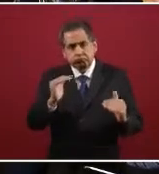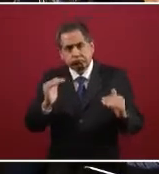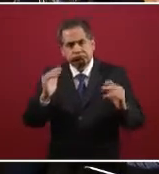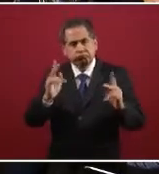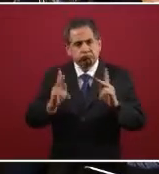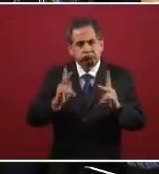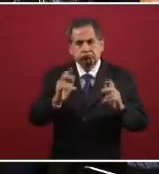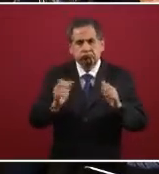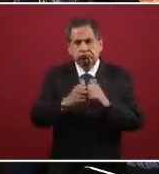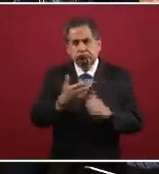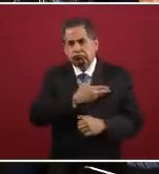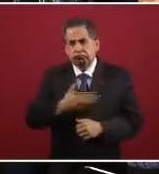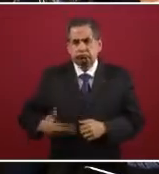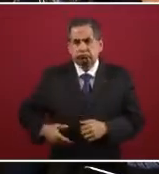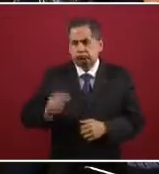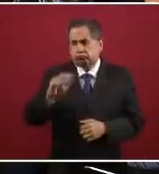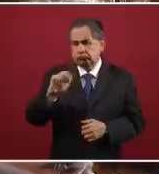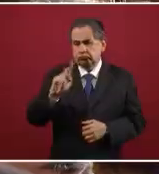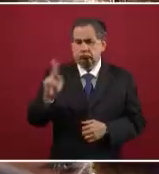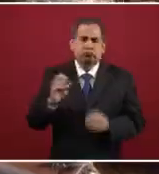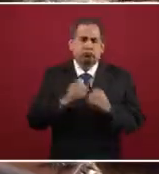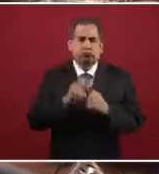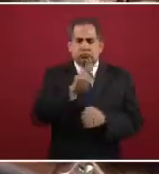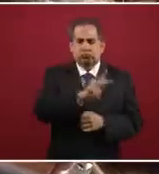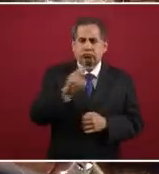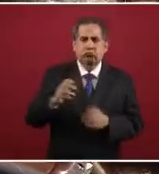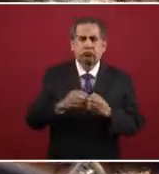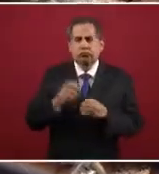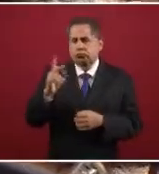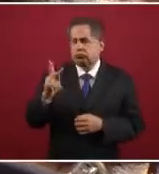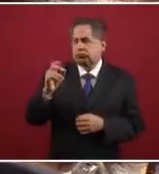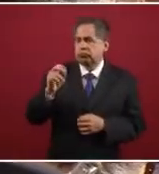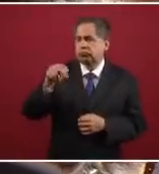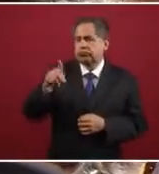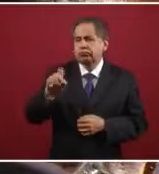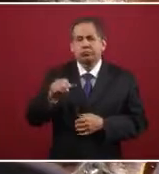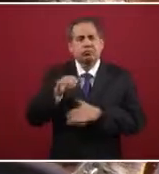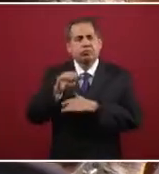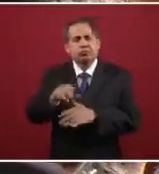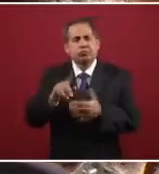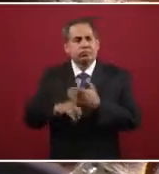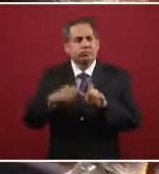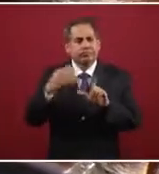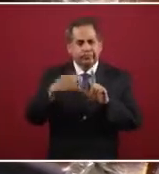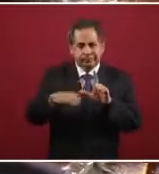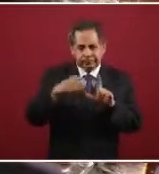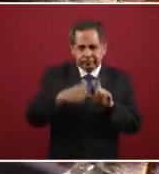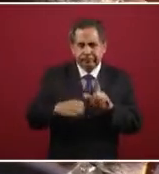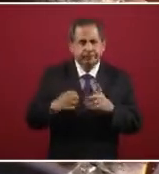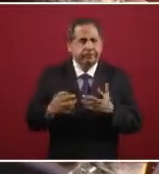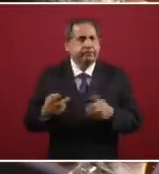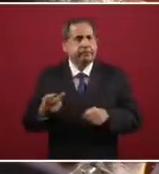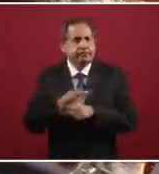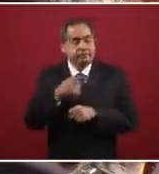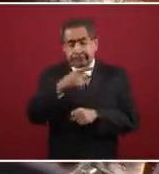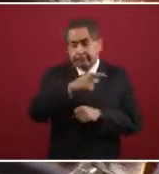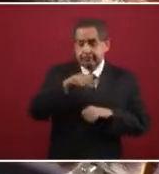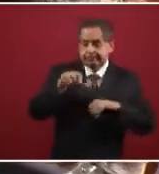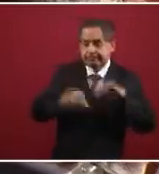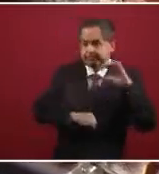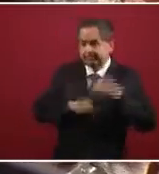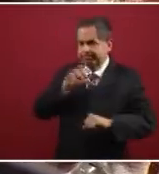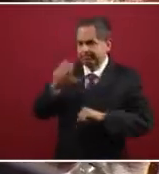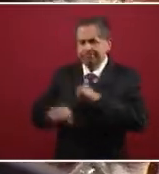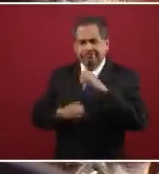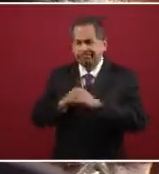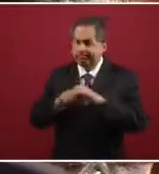con el presidente Trump o con su homólogo Mike Pompeo, a raíz de estos hechos de El Paso y a partir de las redadas que documentaba